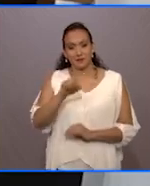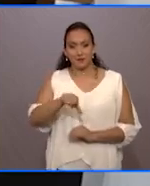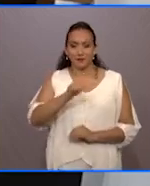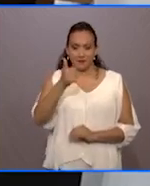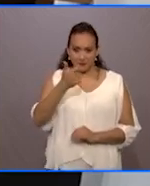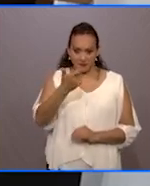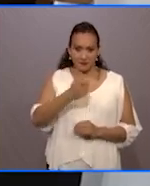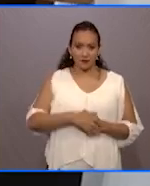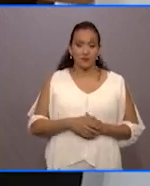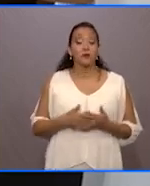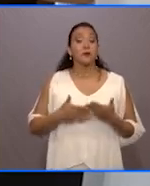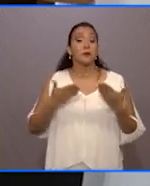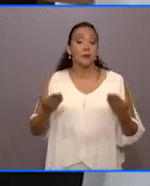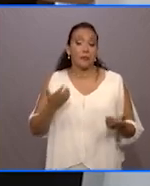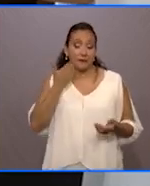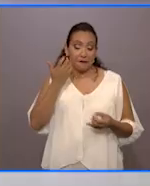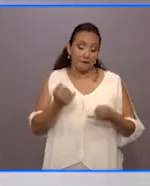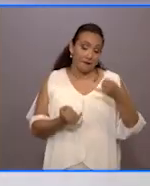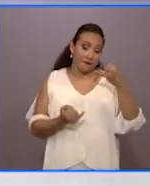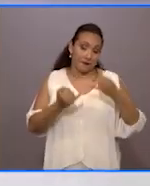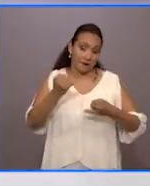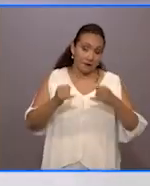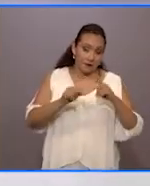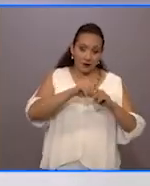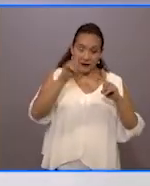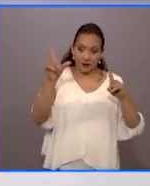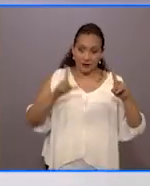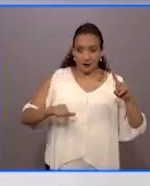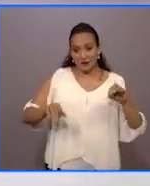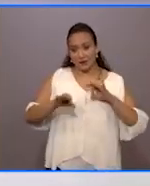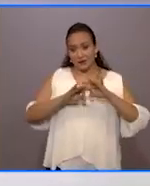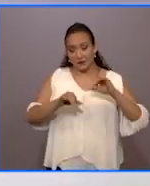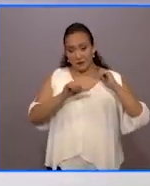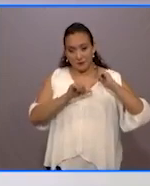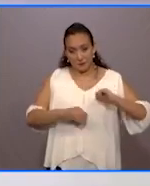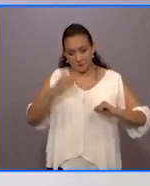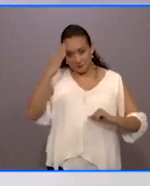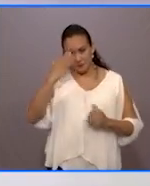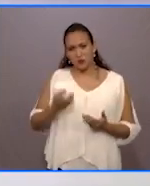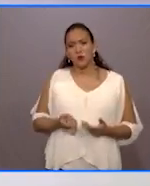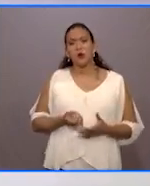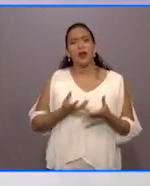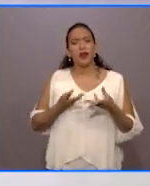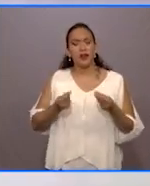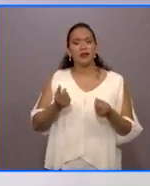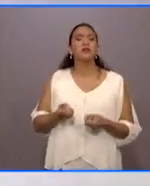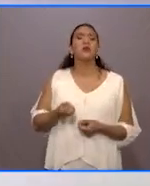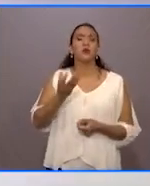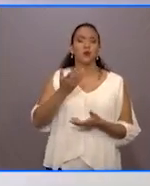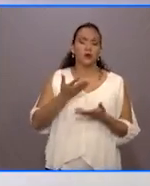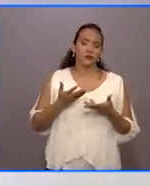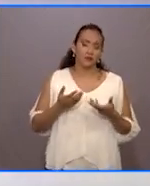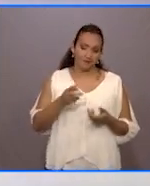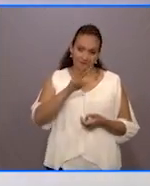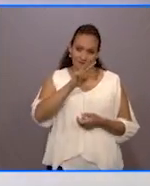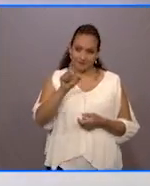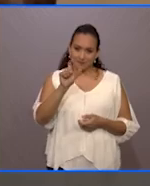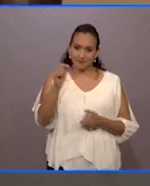pesos. Y en el caso de quienes buscan ser titulares de un juzgado de distrito, el tope se estableció en